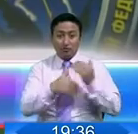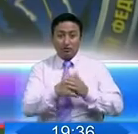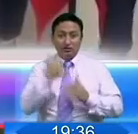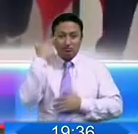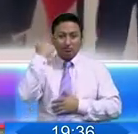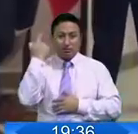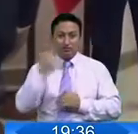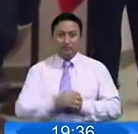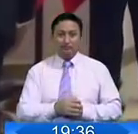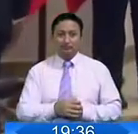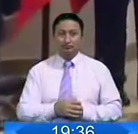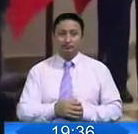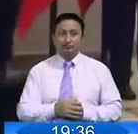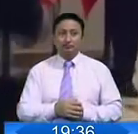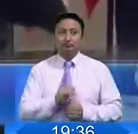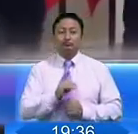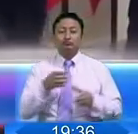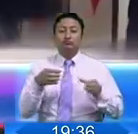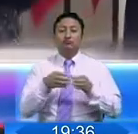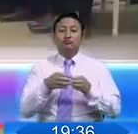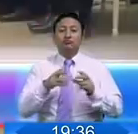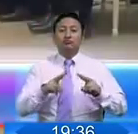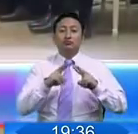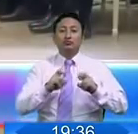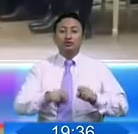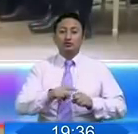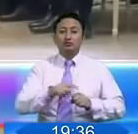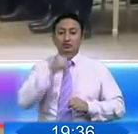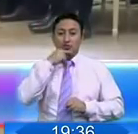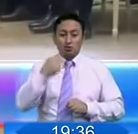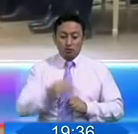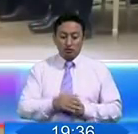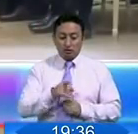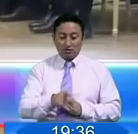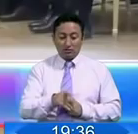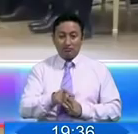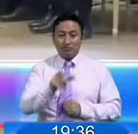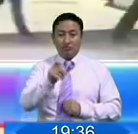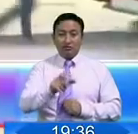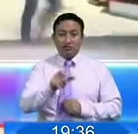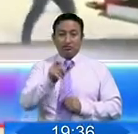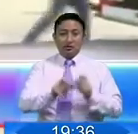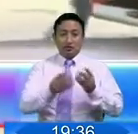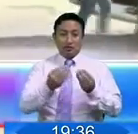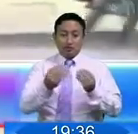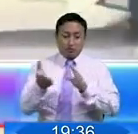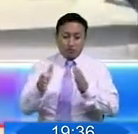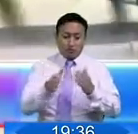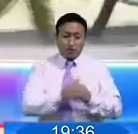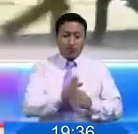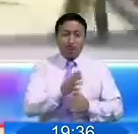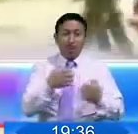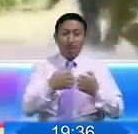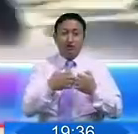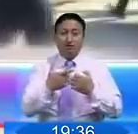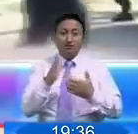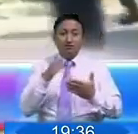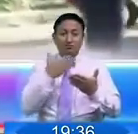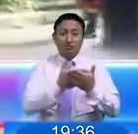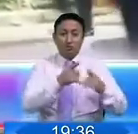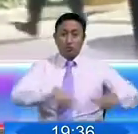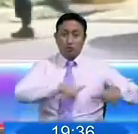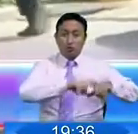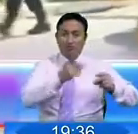suicidó. El Comité de Investigación de Rusia clasificó el hecho como un asesinato en masa. Equipos de socorro llegaron hasta el lugar